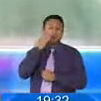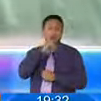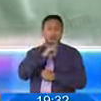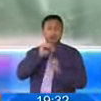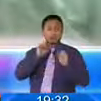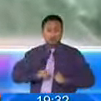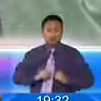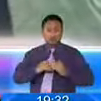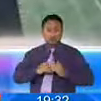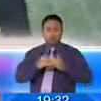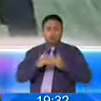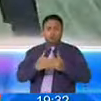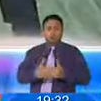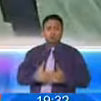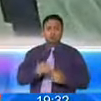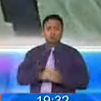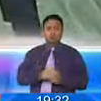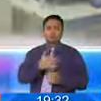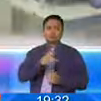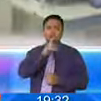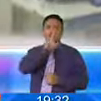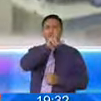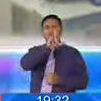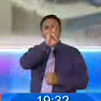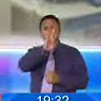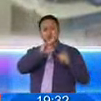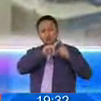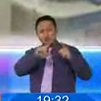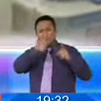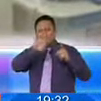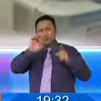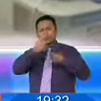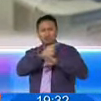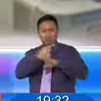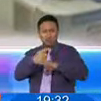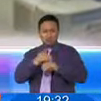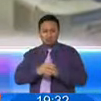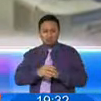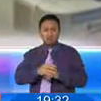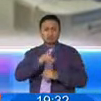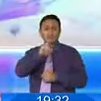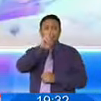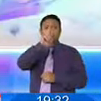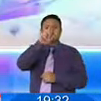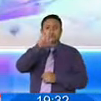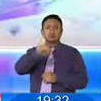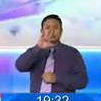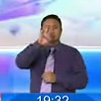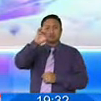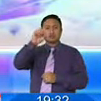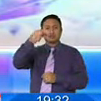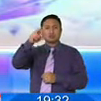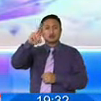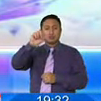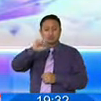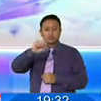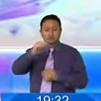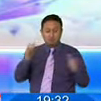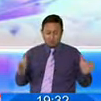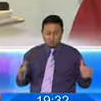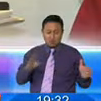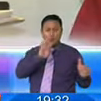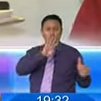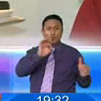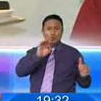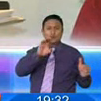de gestación. Hablan de 37 a 40 semanas de embarazo. Pesa 2.790 gramos. Cuenta con una estatura de 40